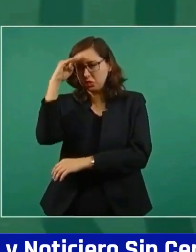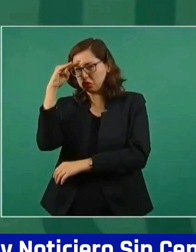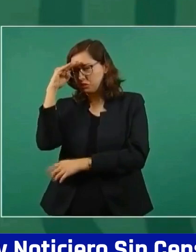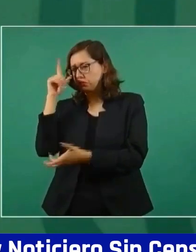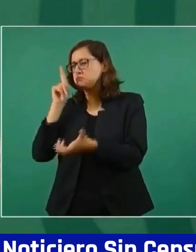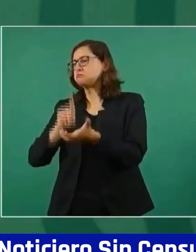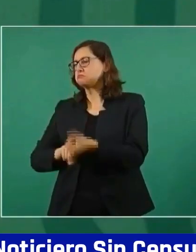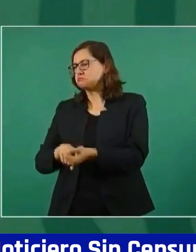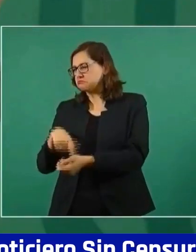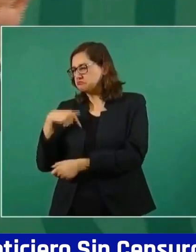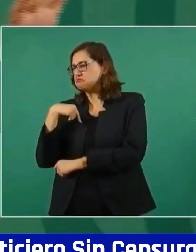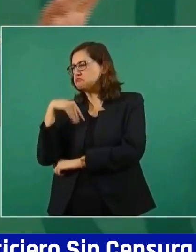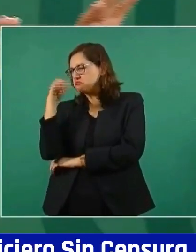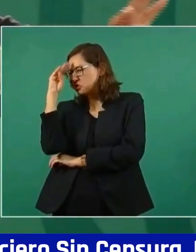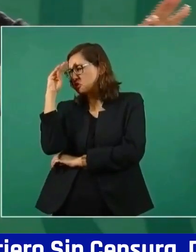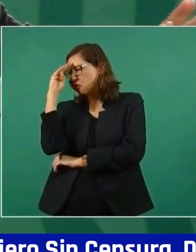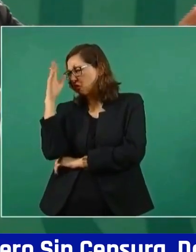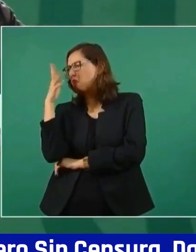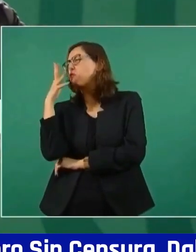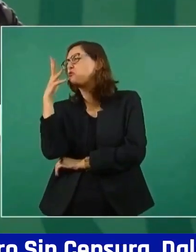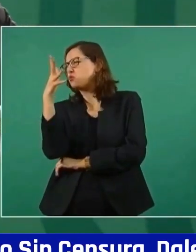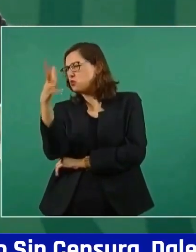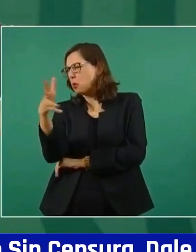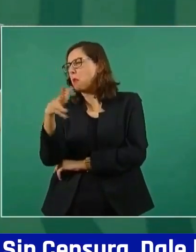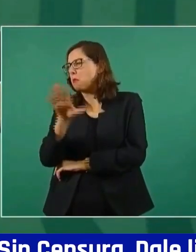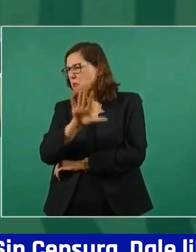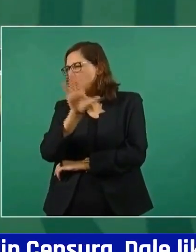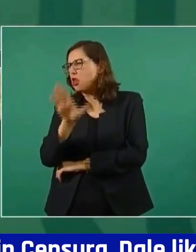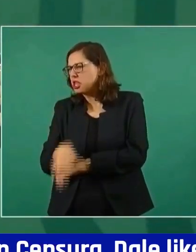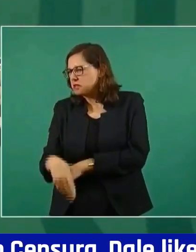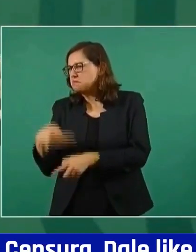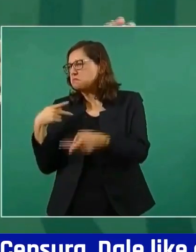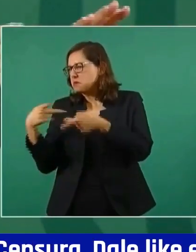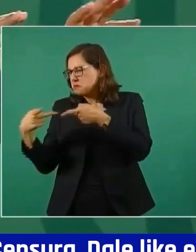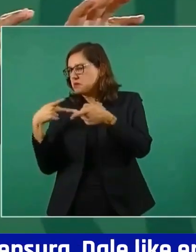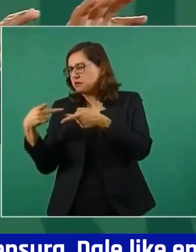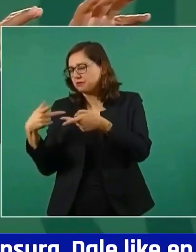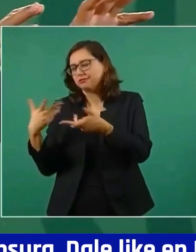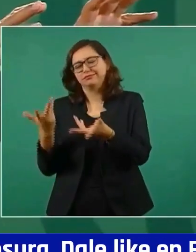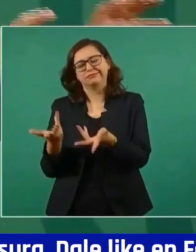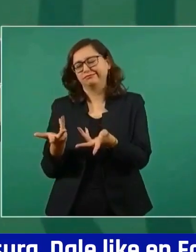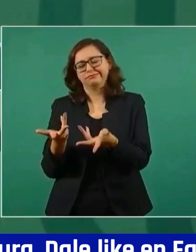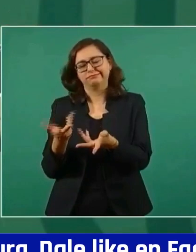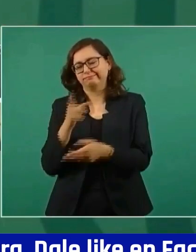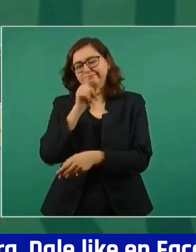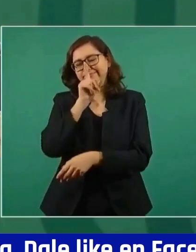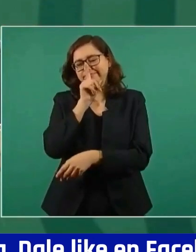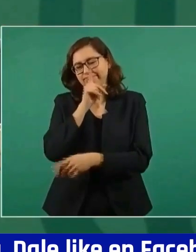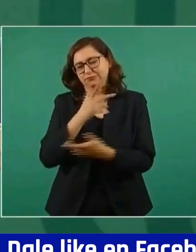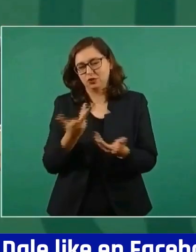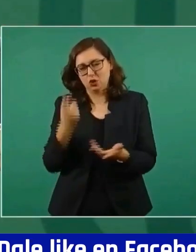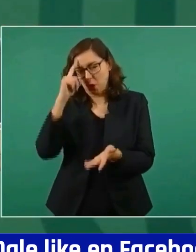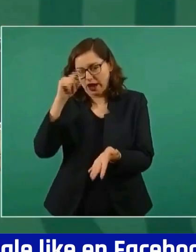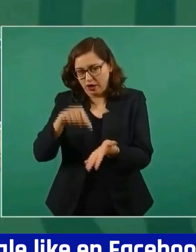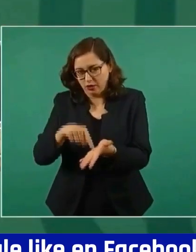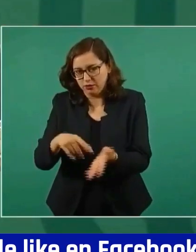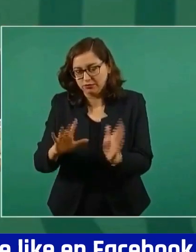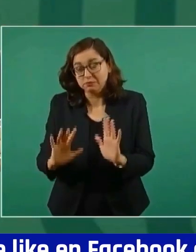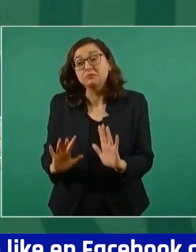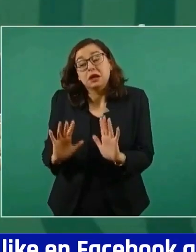humanos, ¿no? Entonces, pero de todas maneras eso lo ve la fiscalía.